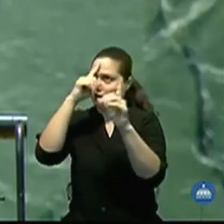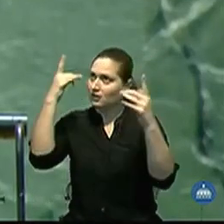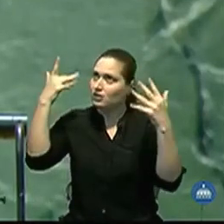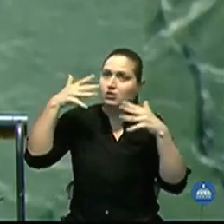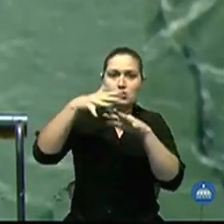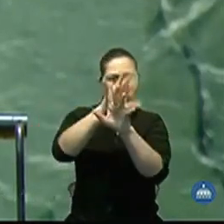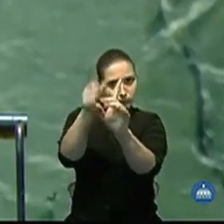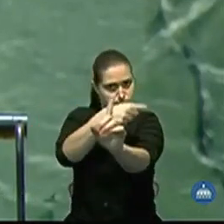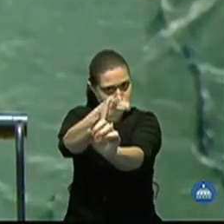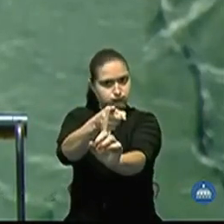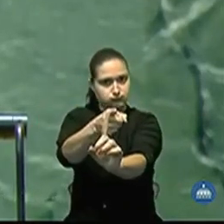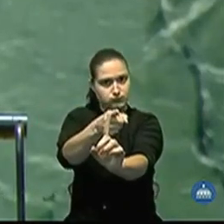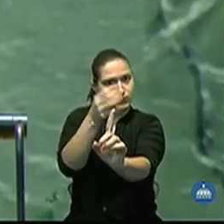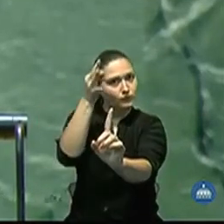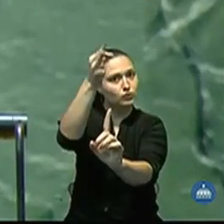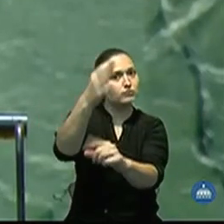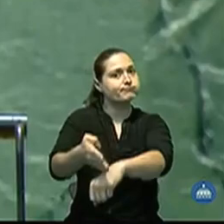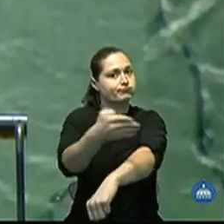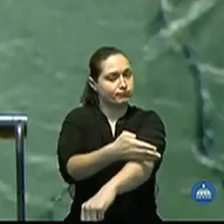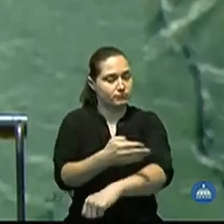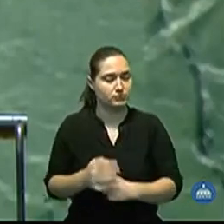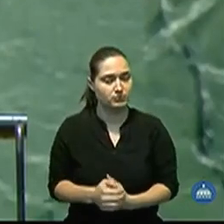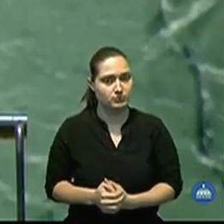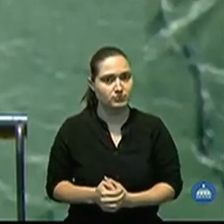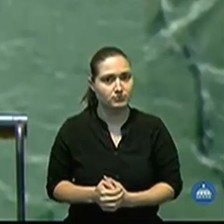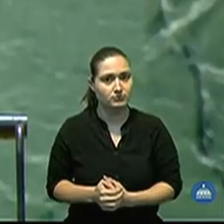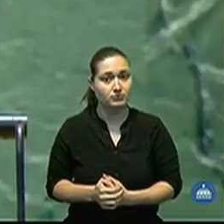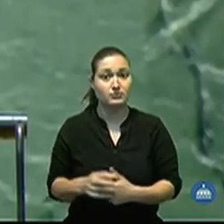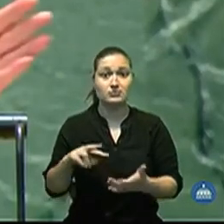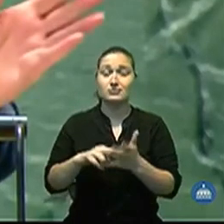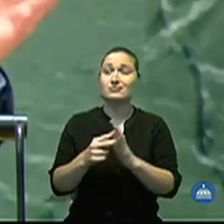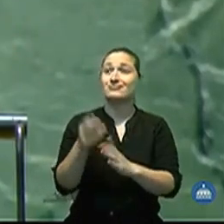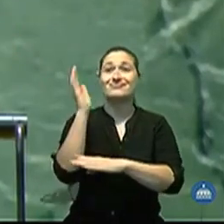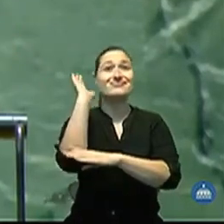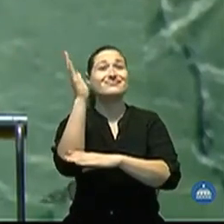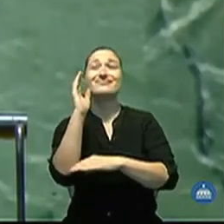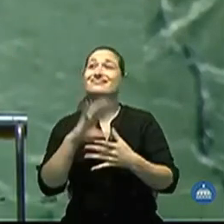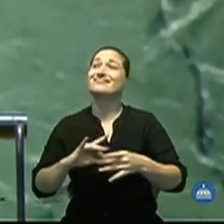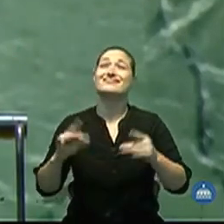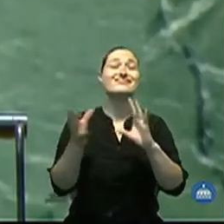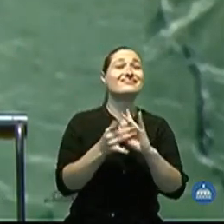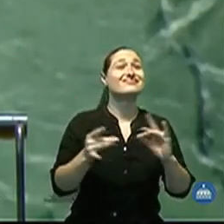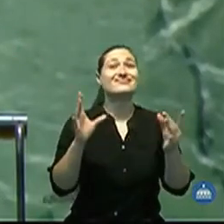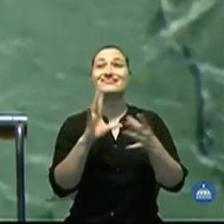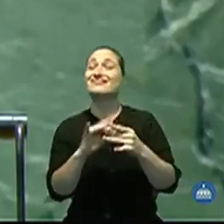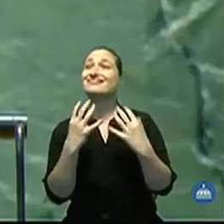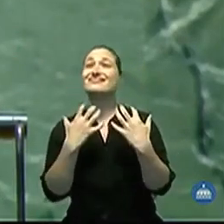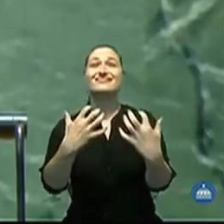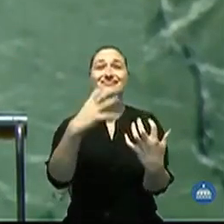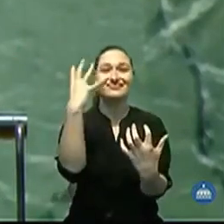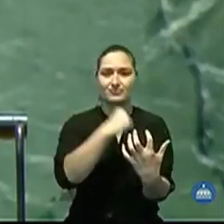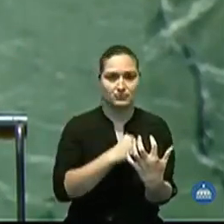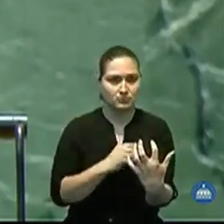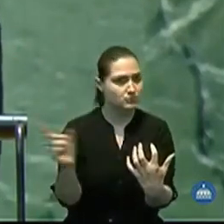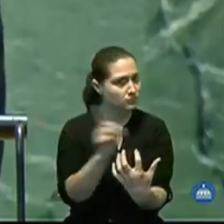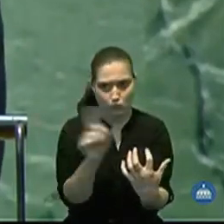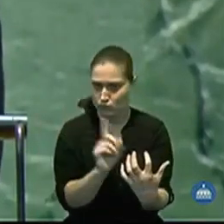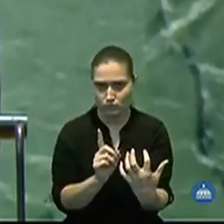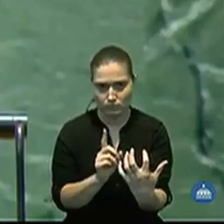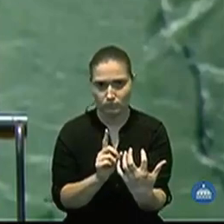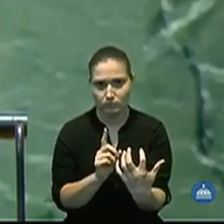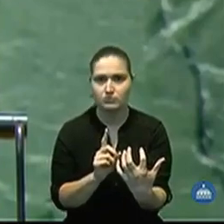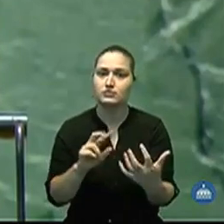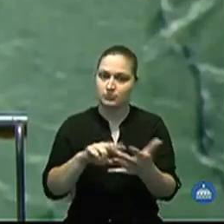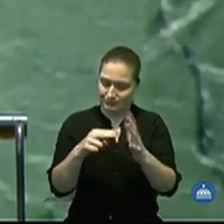evaluados por la historia, no solo por los discursos que pronunciemos en estos ilustres espacios, sino de manera más importante por